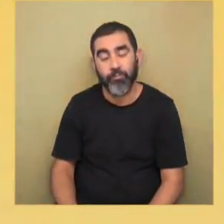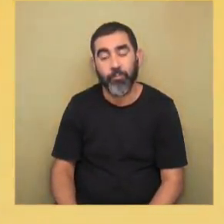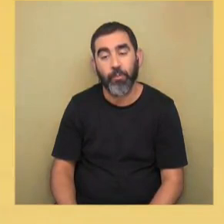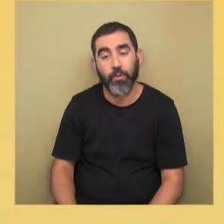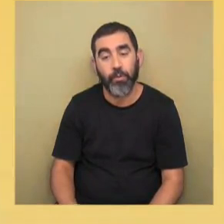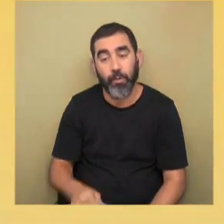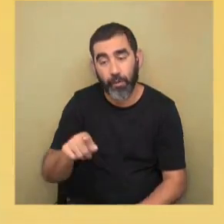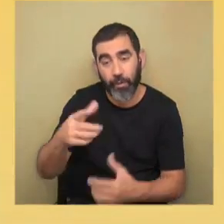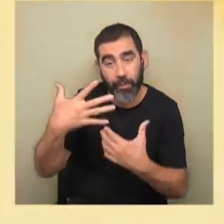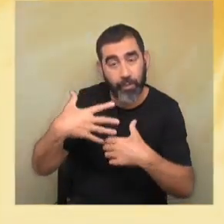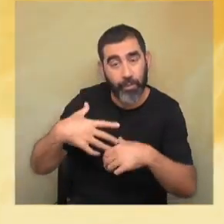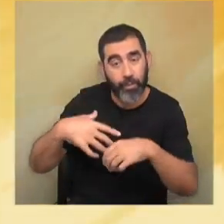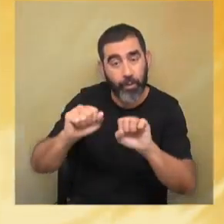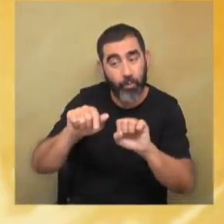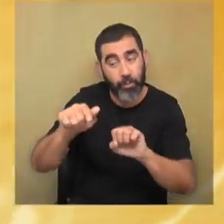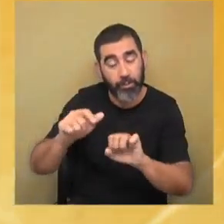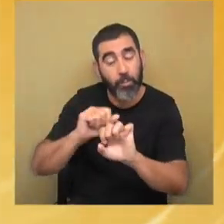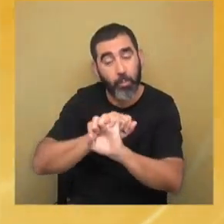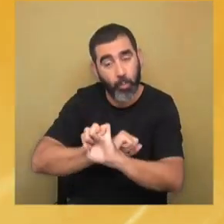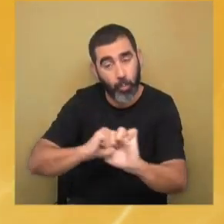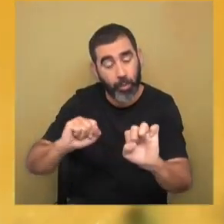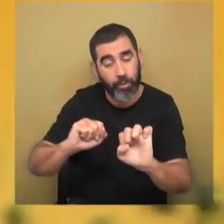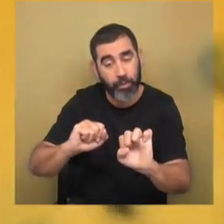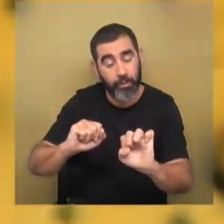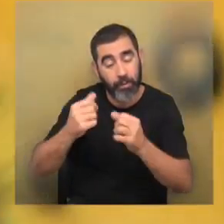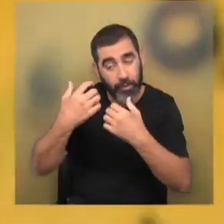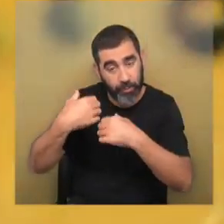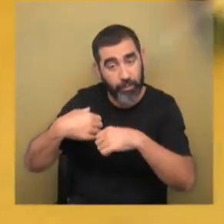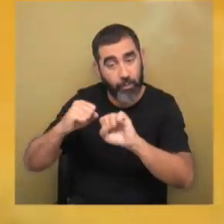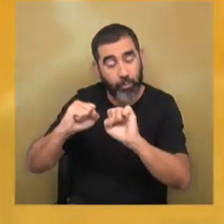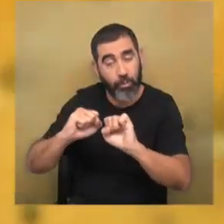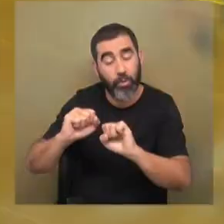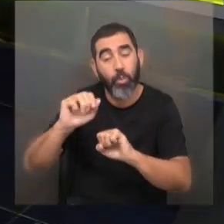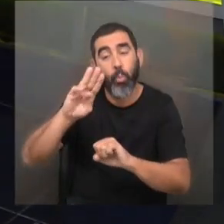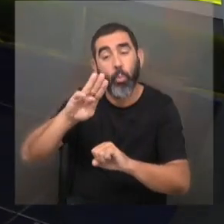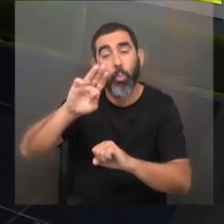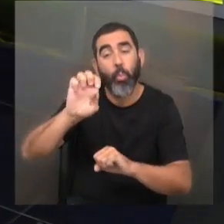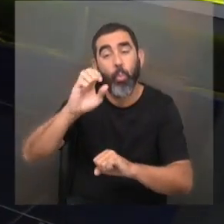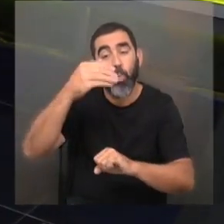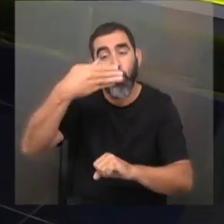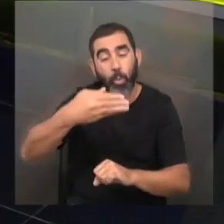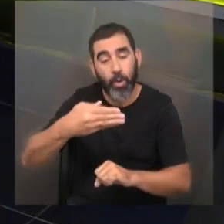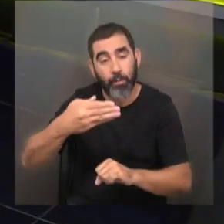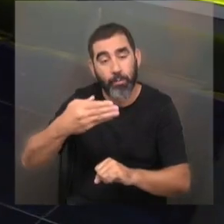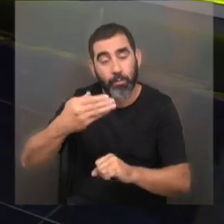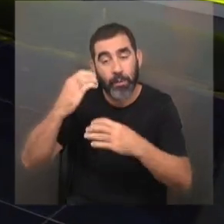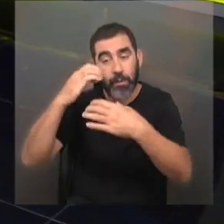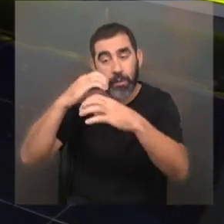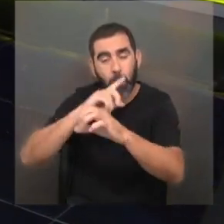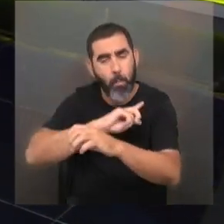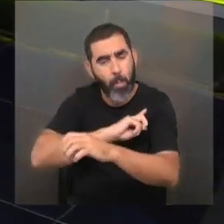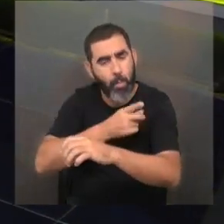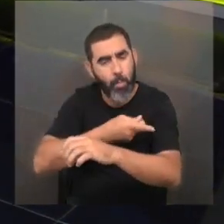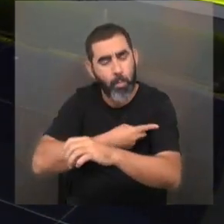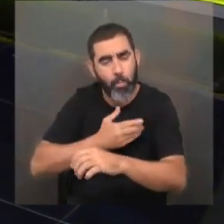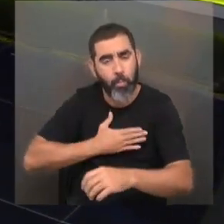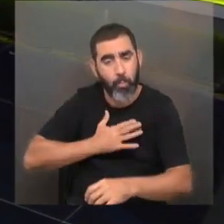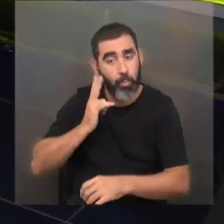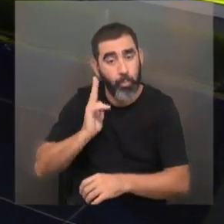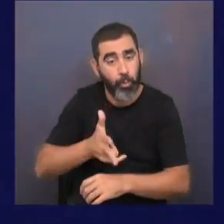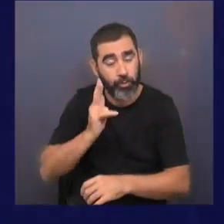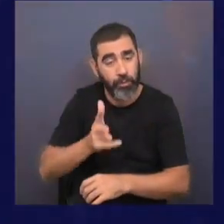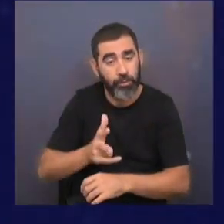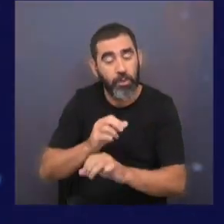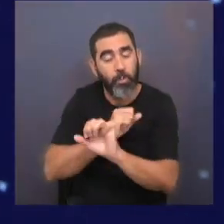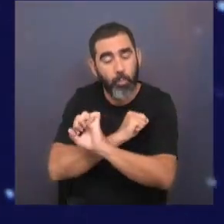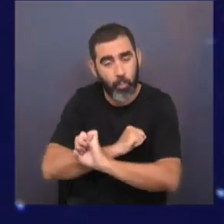permitió, me gustó mucho lo del escobillero, que el James Webb, este telescopio espacial que es el más potente que tiene la humanidad en este momento,